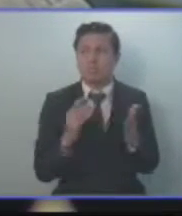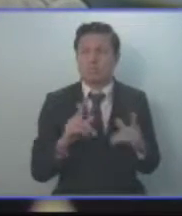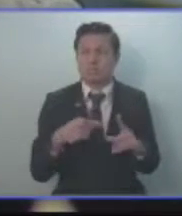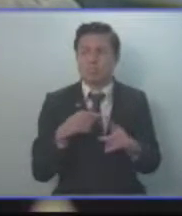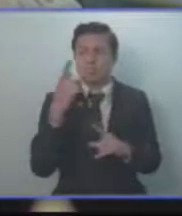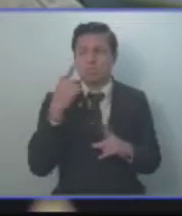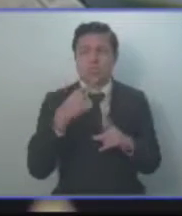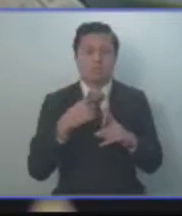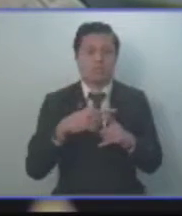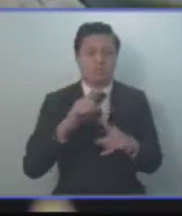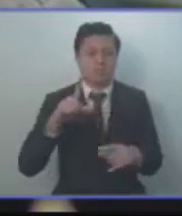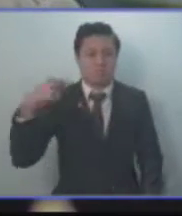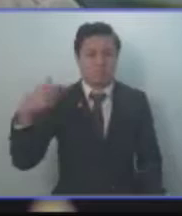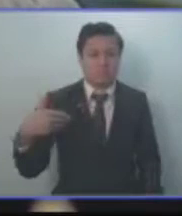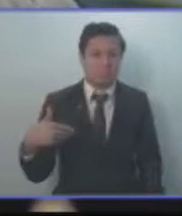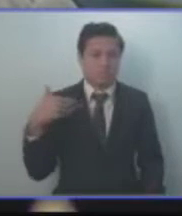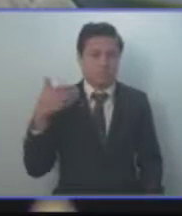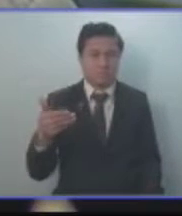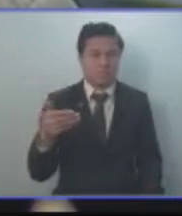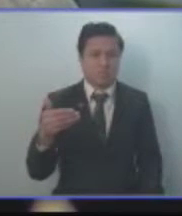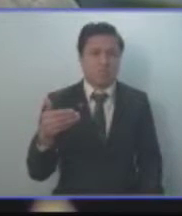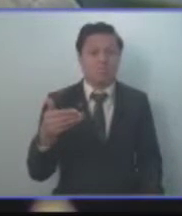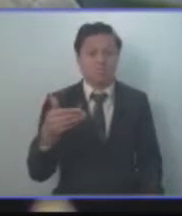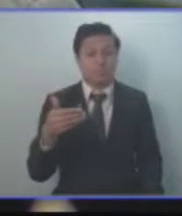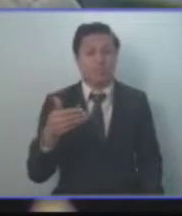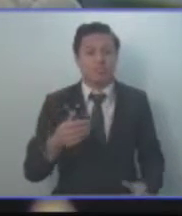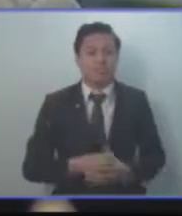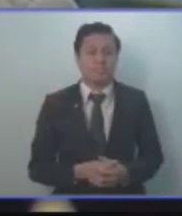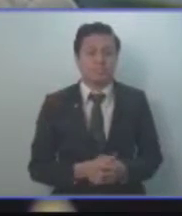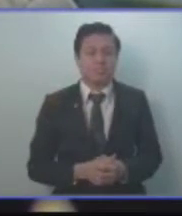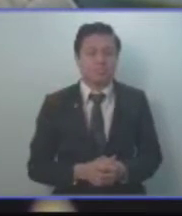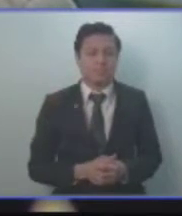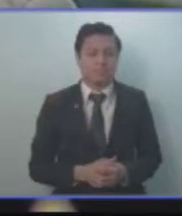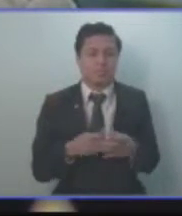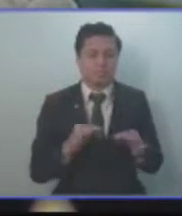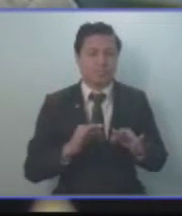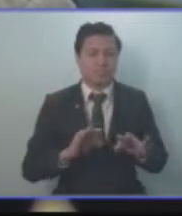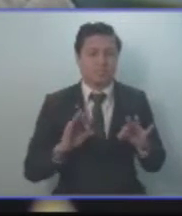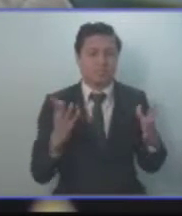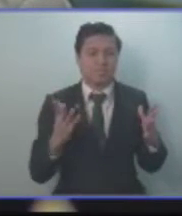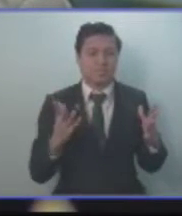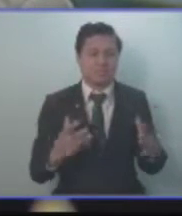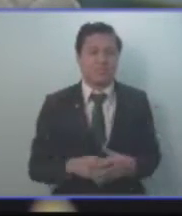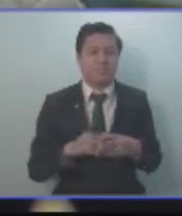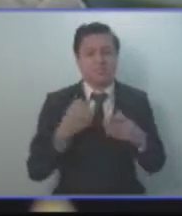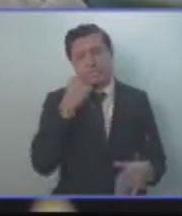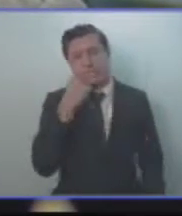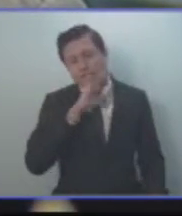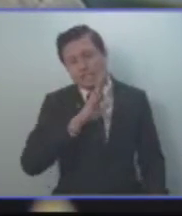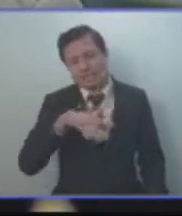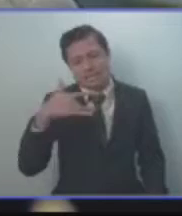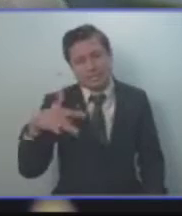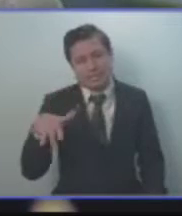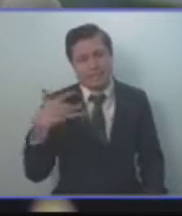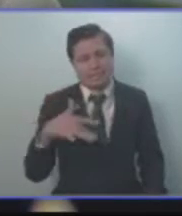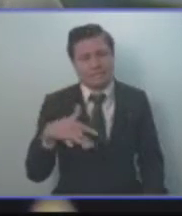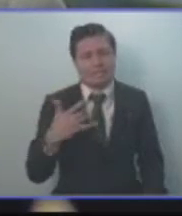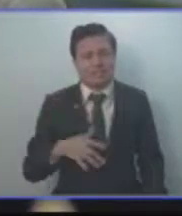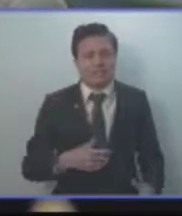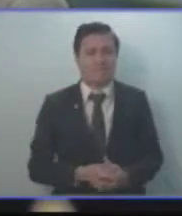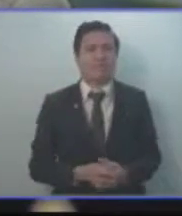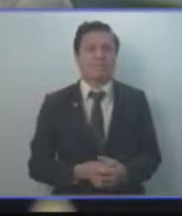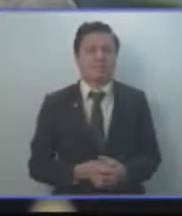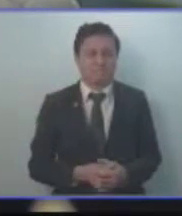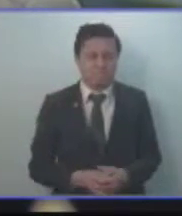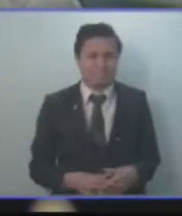hasta abril del otro año. Dios me guarde. ¿Qué emergencias son esas para una enfermedad tan grave como la que aquí estamos